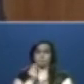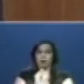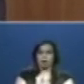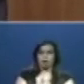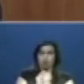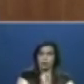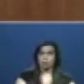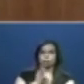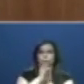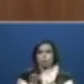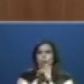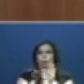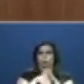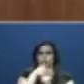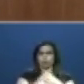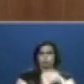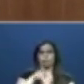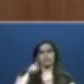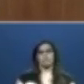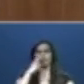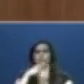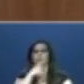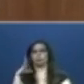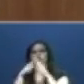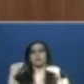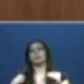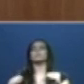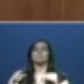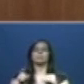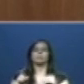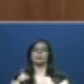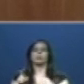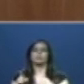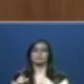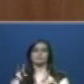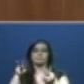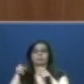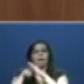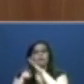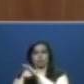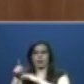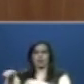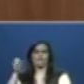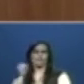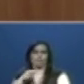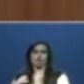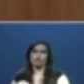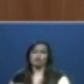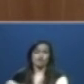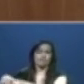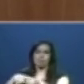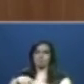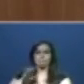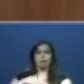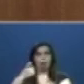al que ha contribuido también el compromiso de las propias universidades de dotarse y de gestionar un fondo de solidaridad para que ningún alumno se